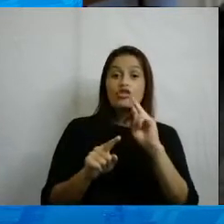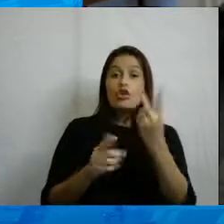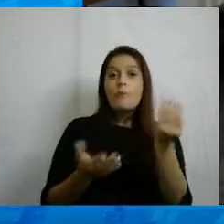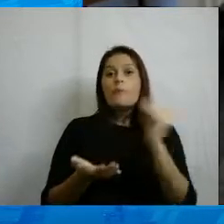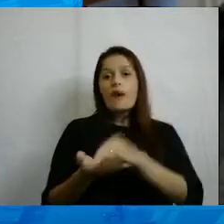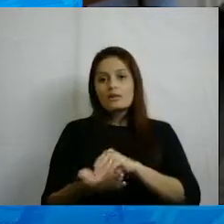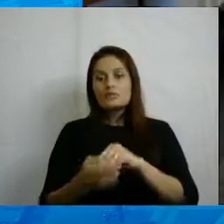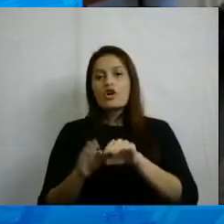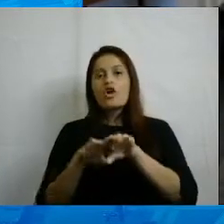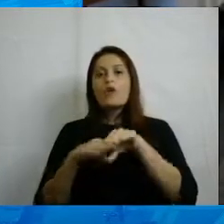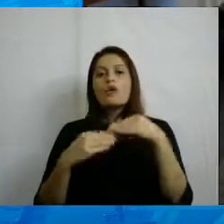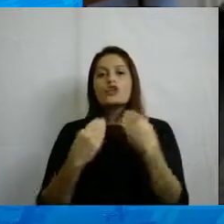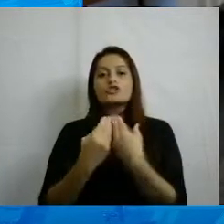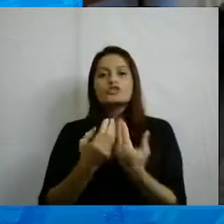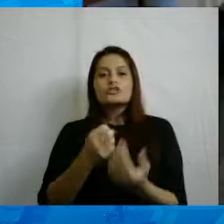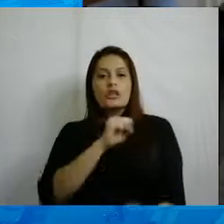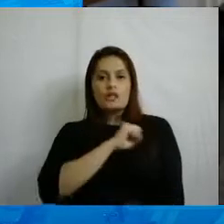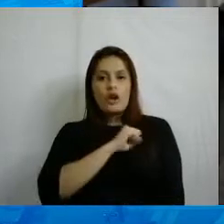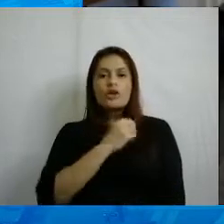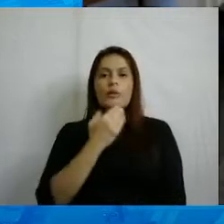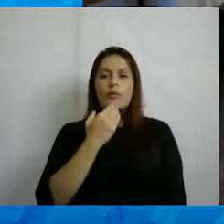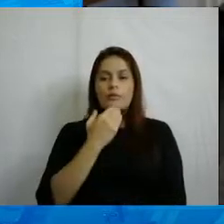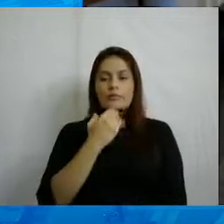Corporación Regional de Santiago está financiando.